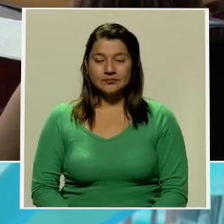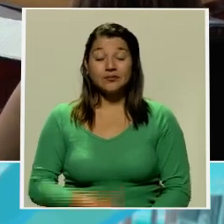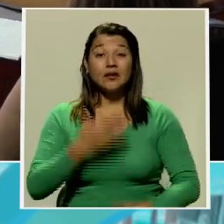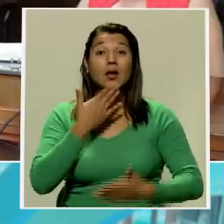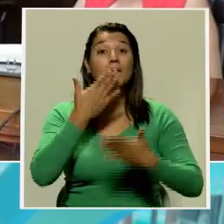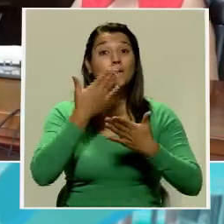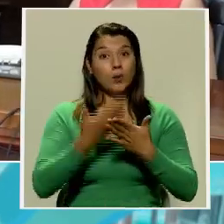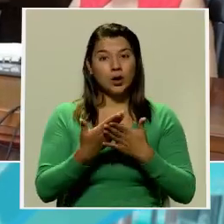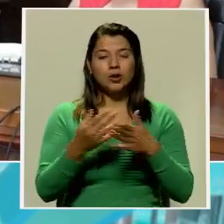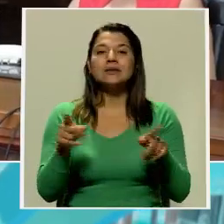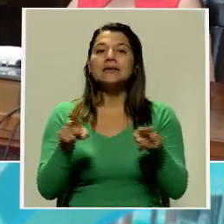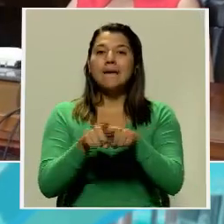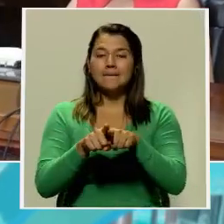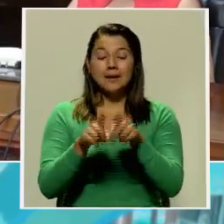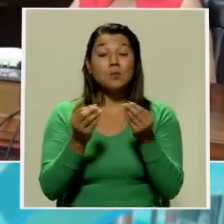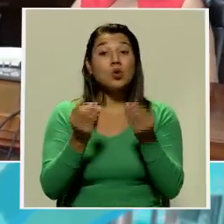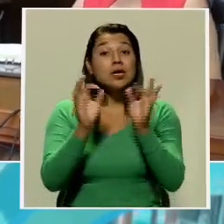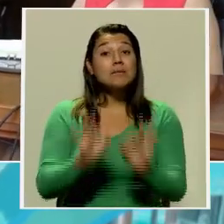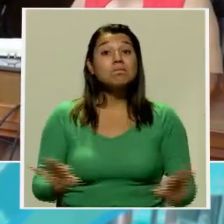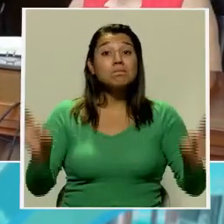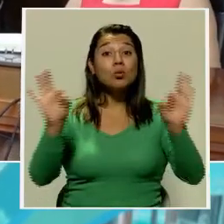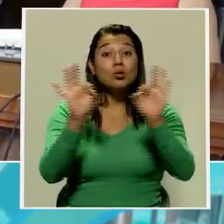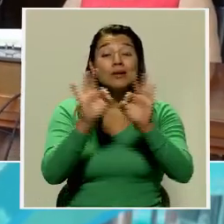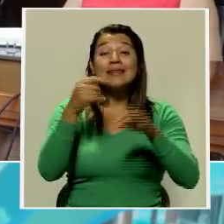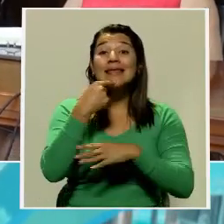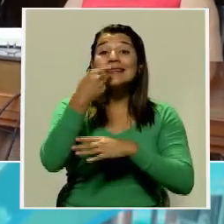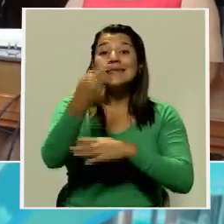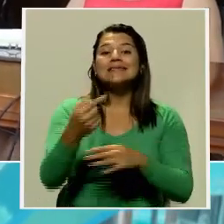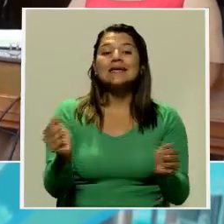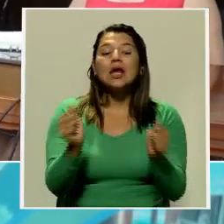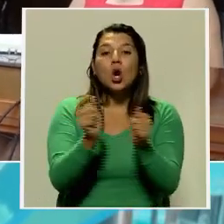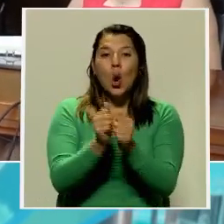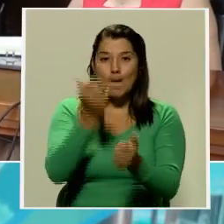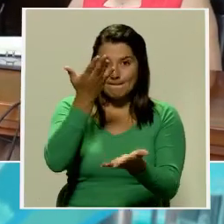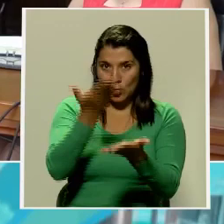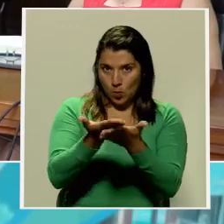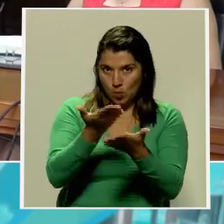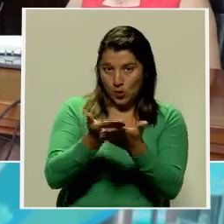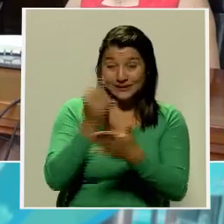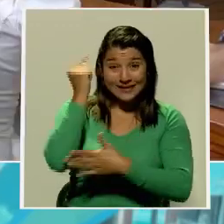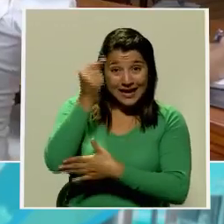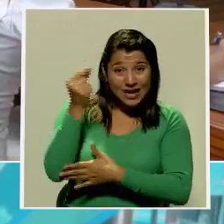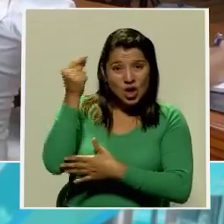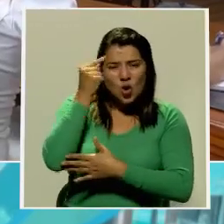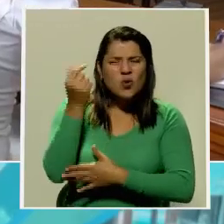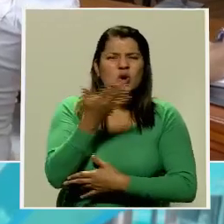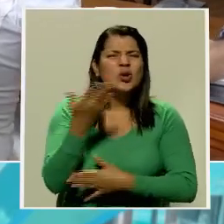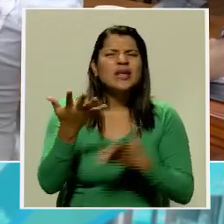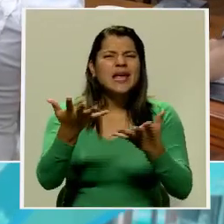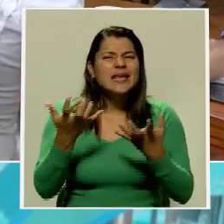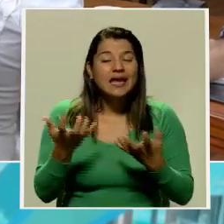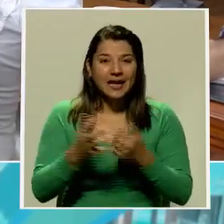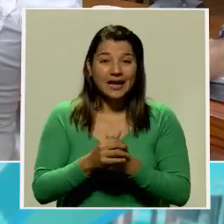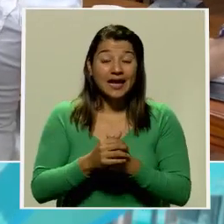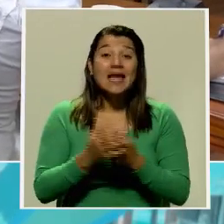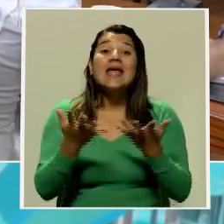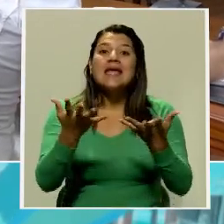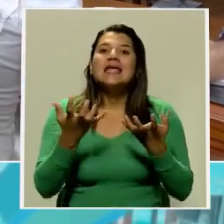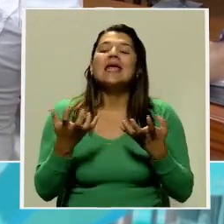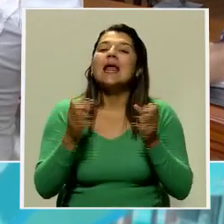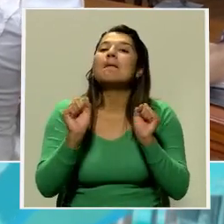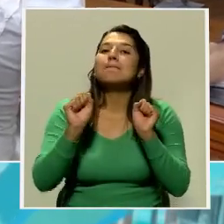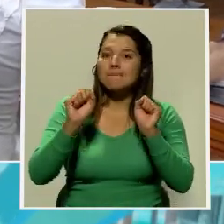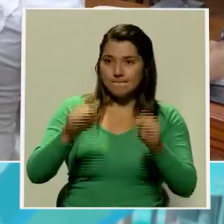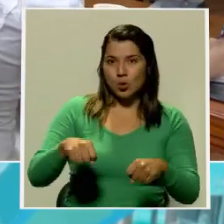Bueno, también es importante decir que con la propuesta el gobierno lo que pretende o espera concretar es el financiamiento